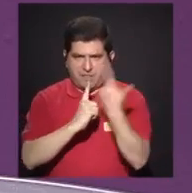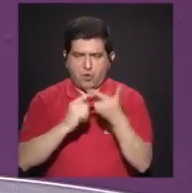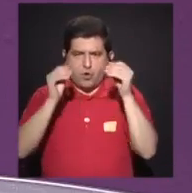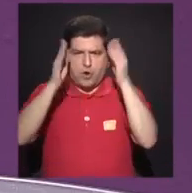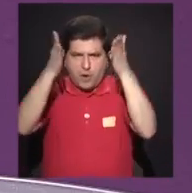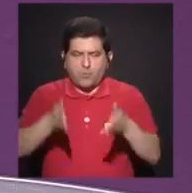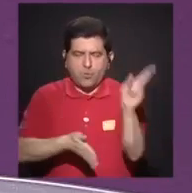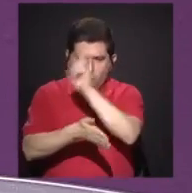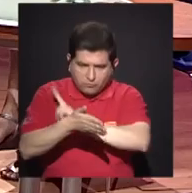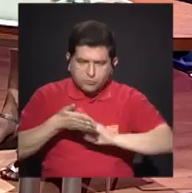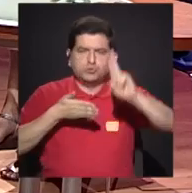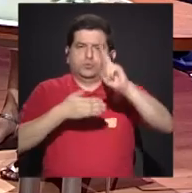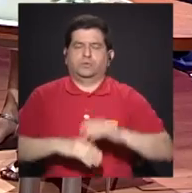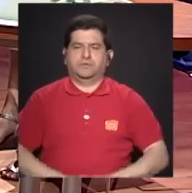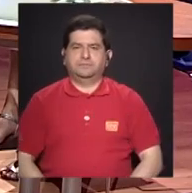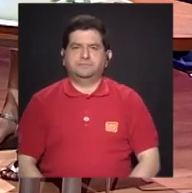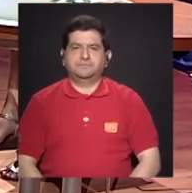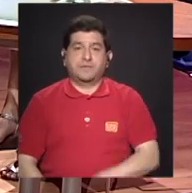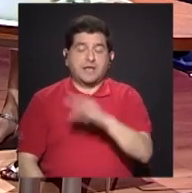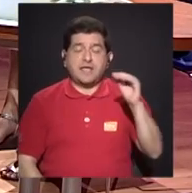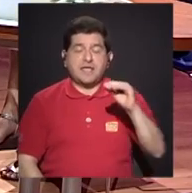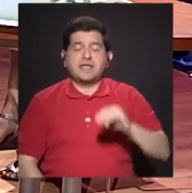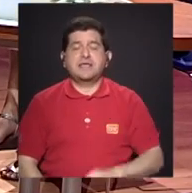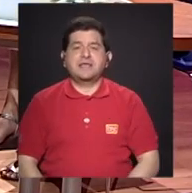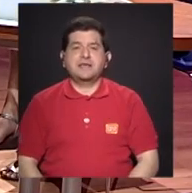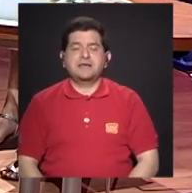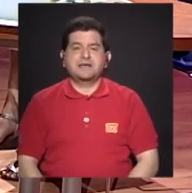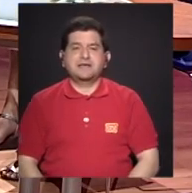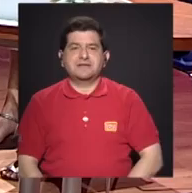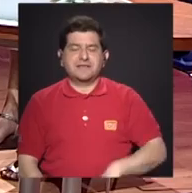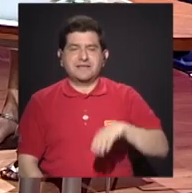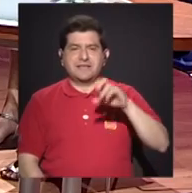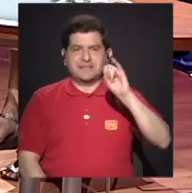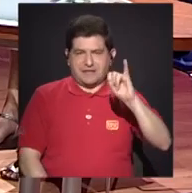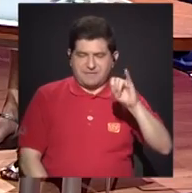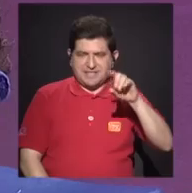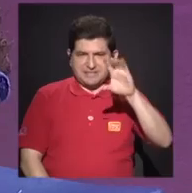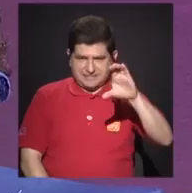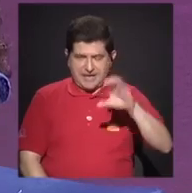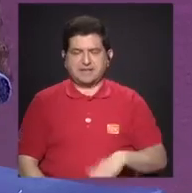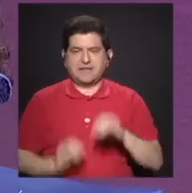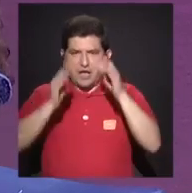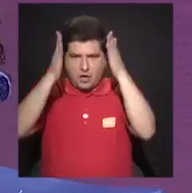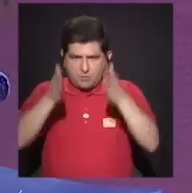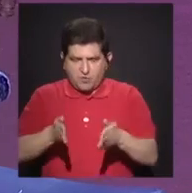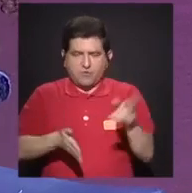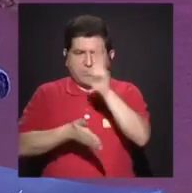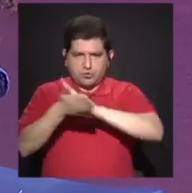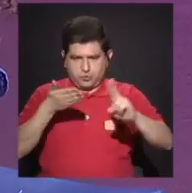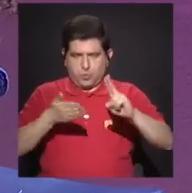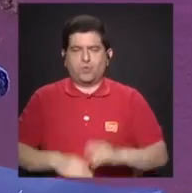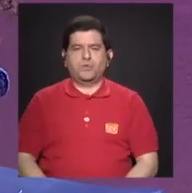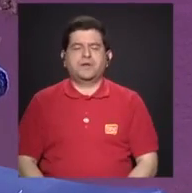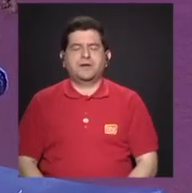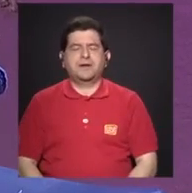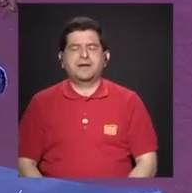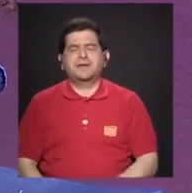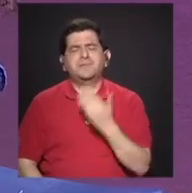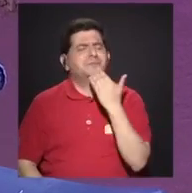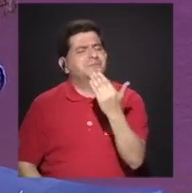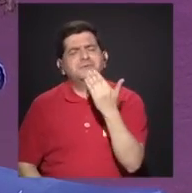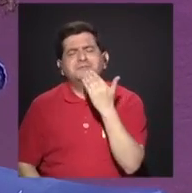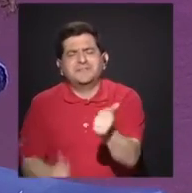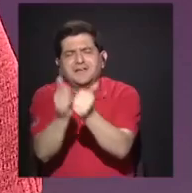profesora universitaria, y Cidalice Cerdas, quien es filóloga y profesora universitaria. Mil gracias a ambas